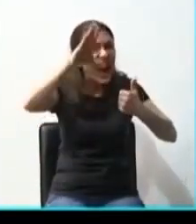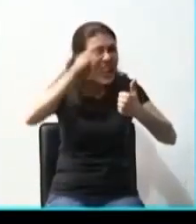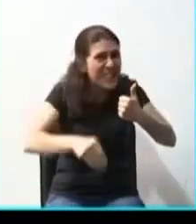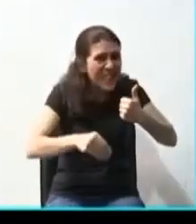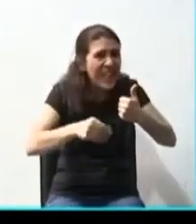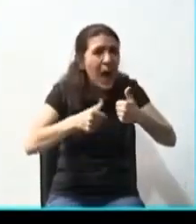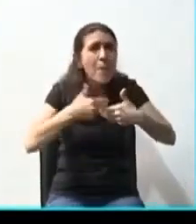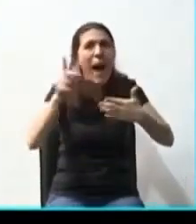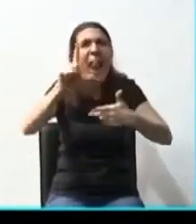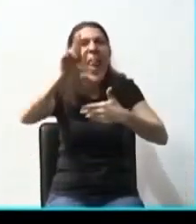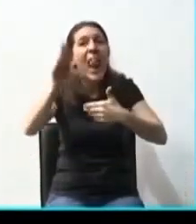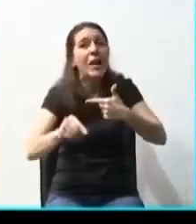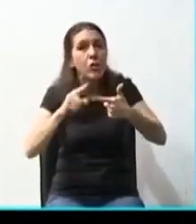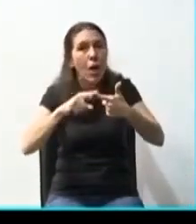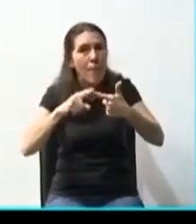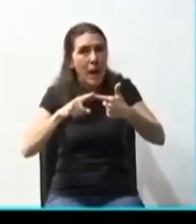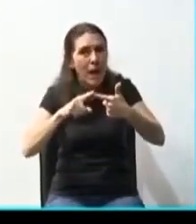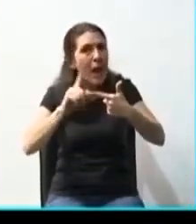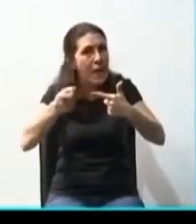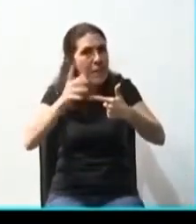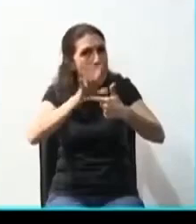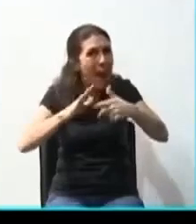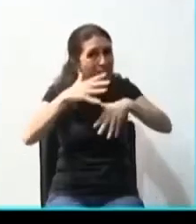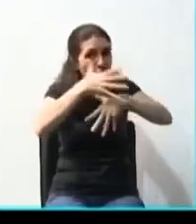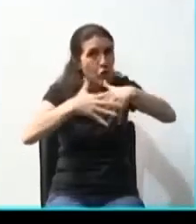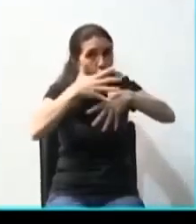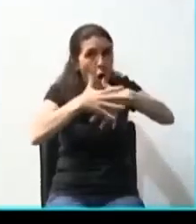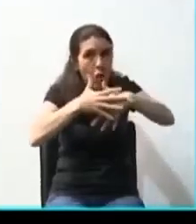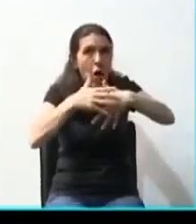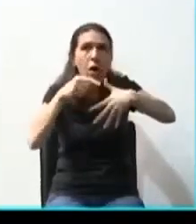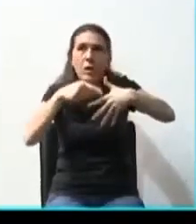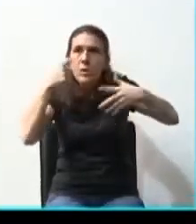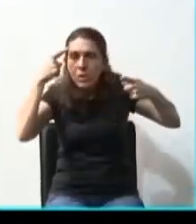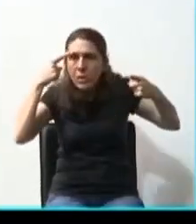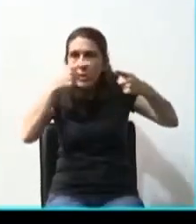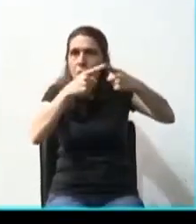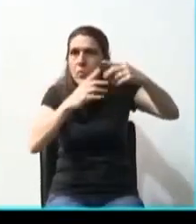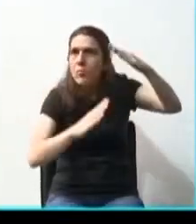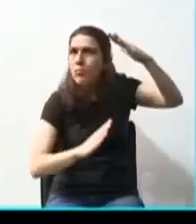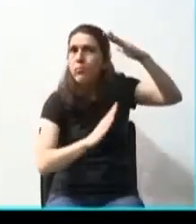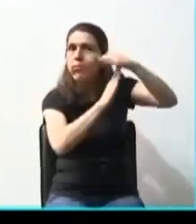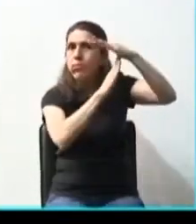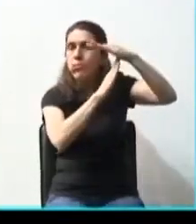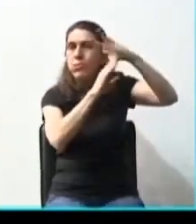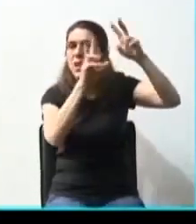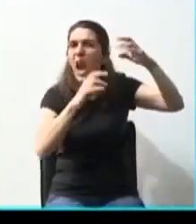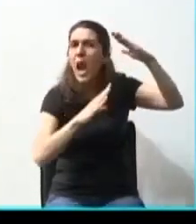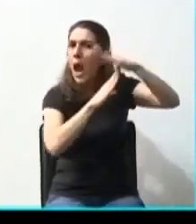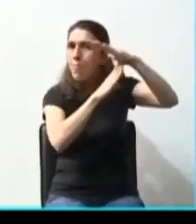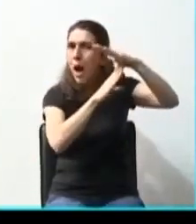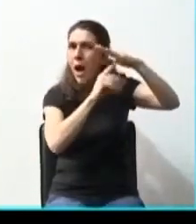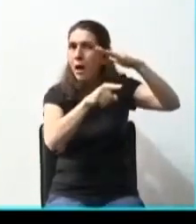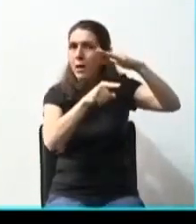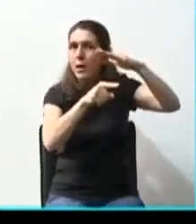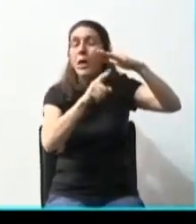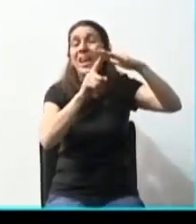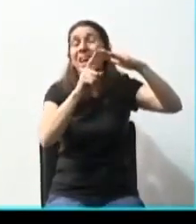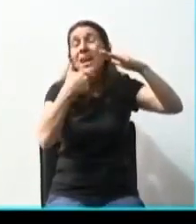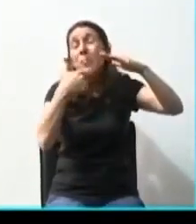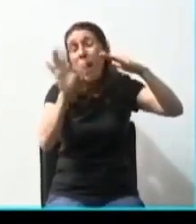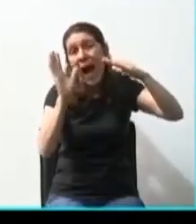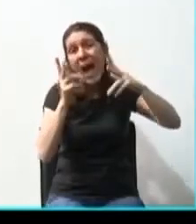toda América Latina, se ha convertido en un eje fundamental, e incluso, miren más lo que le voy a